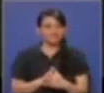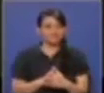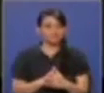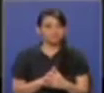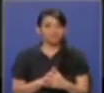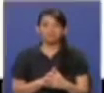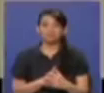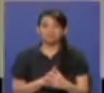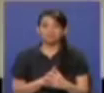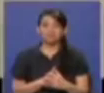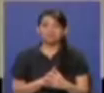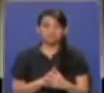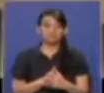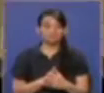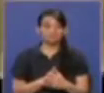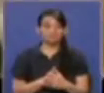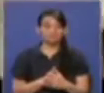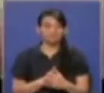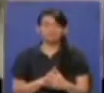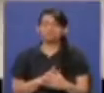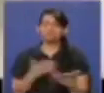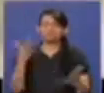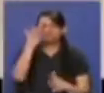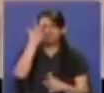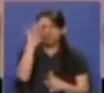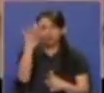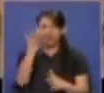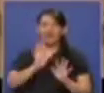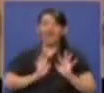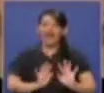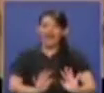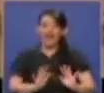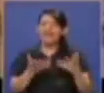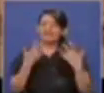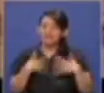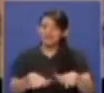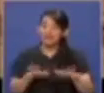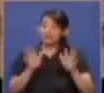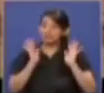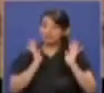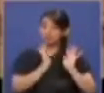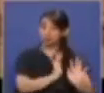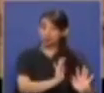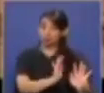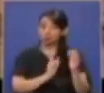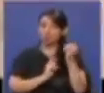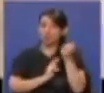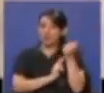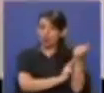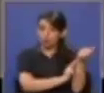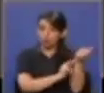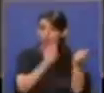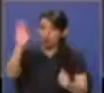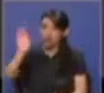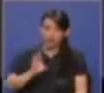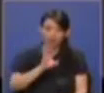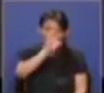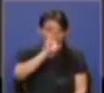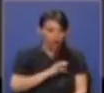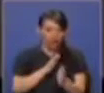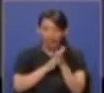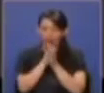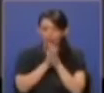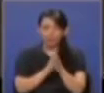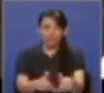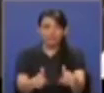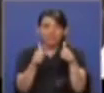Guaycimi, Surmi. Pero eso se ha debido a que se están aprovechando responsablemente cada uno de esos recursos. No hay peor ciego